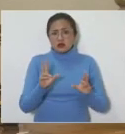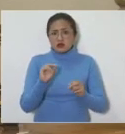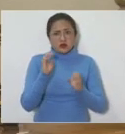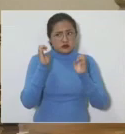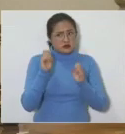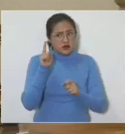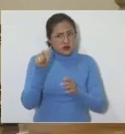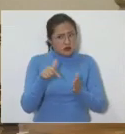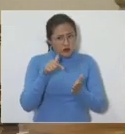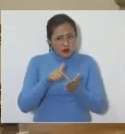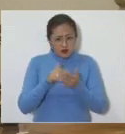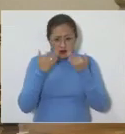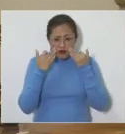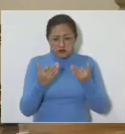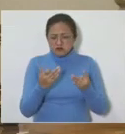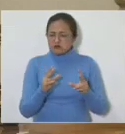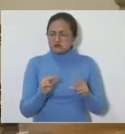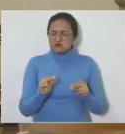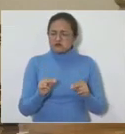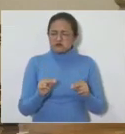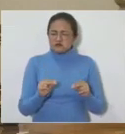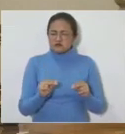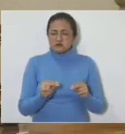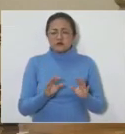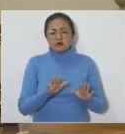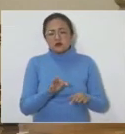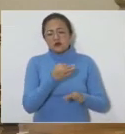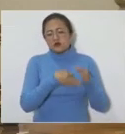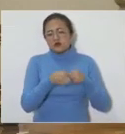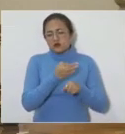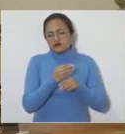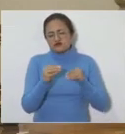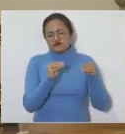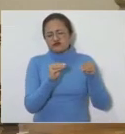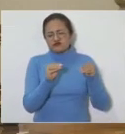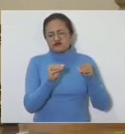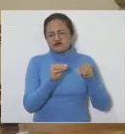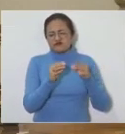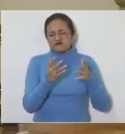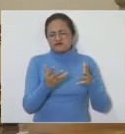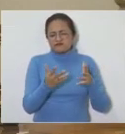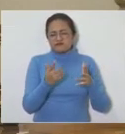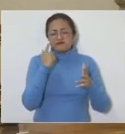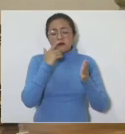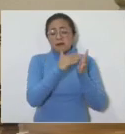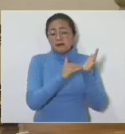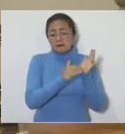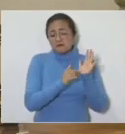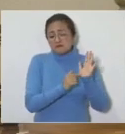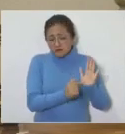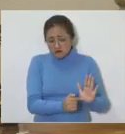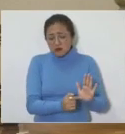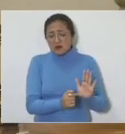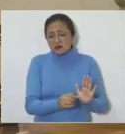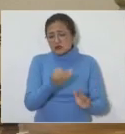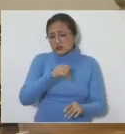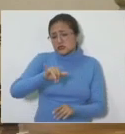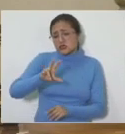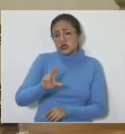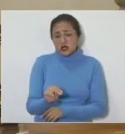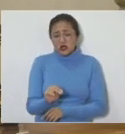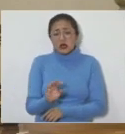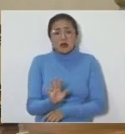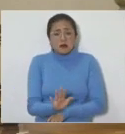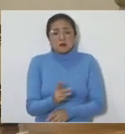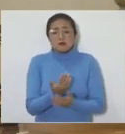estaba ahí y entonces todo eso se va a tener que alegar mediante un documento sobre si se acepta o